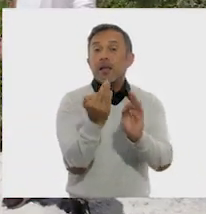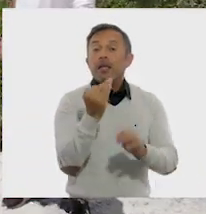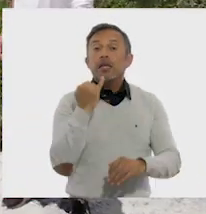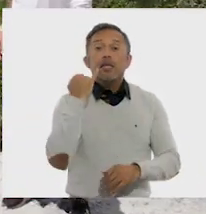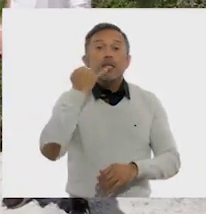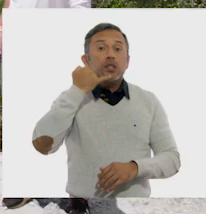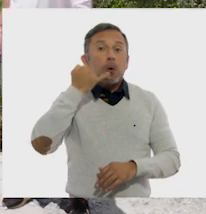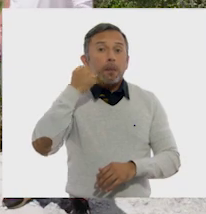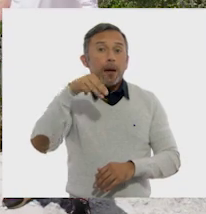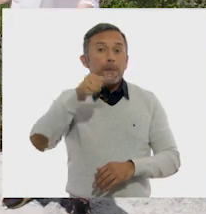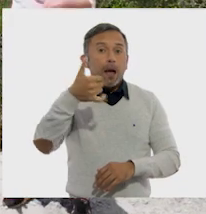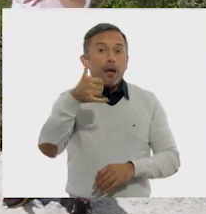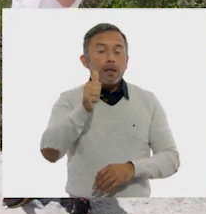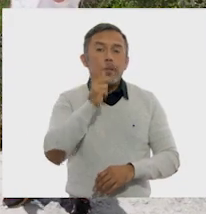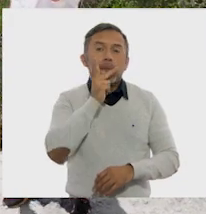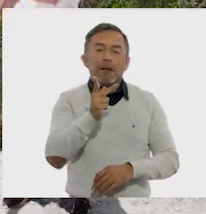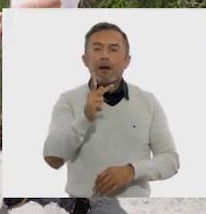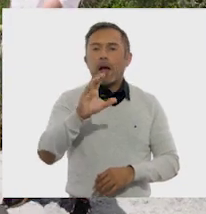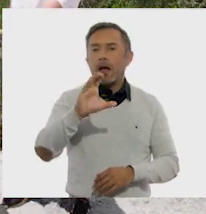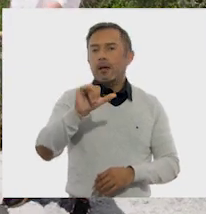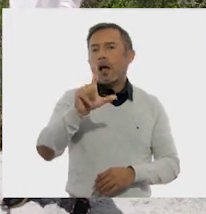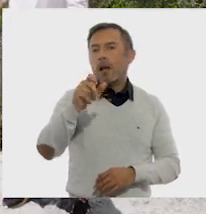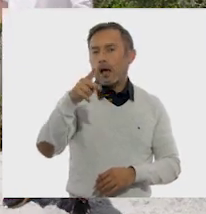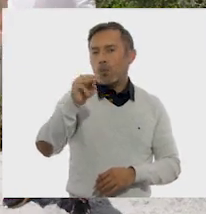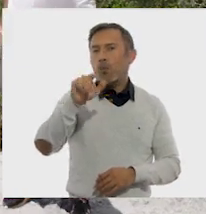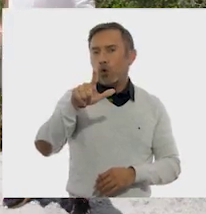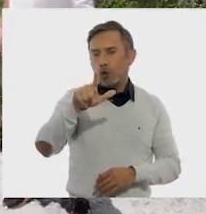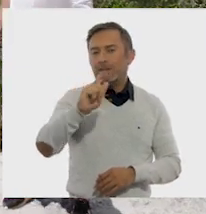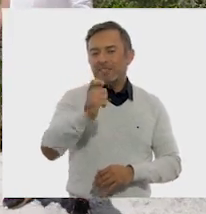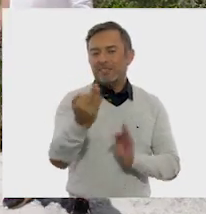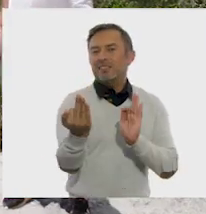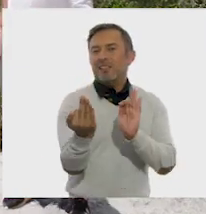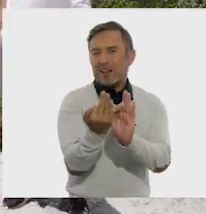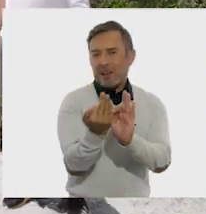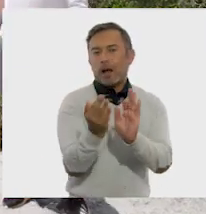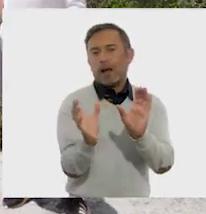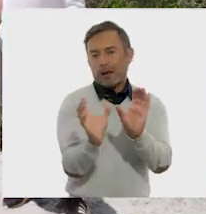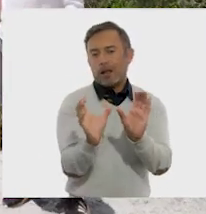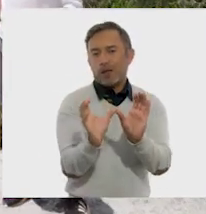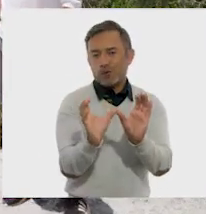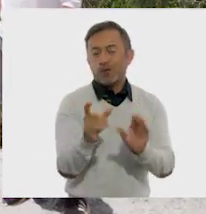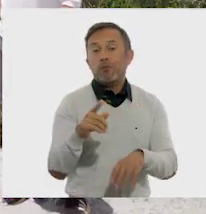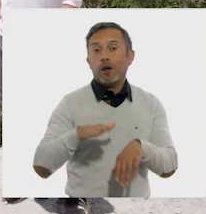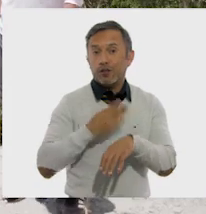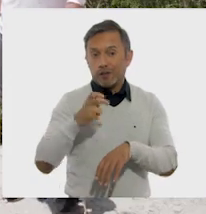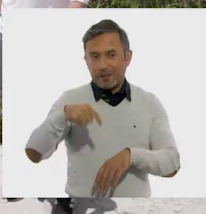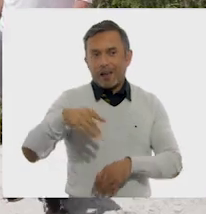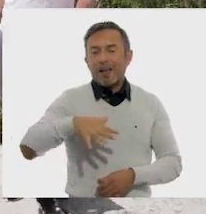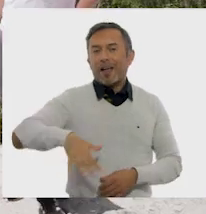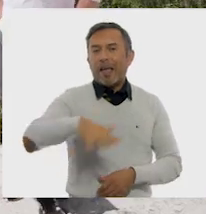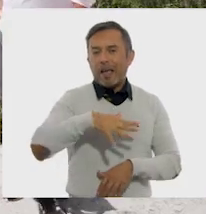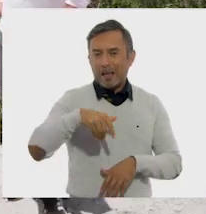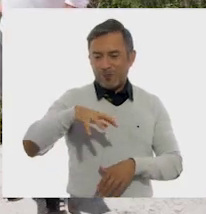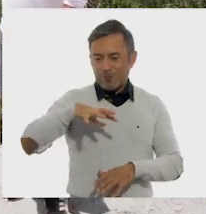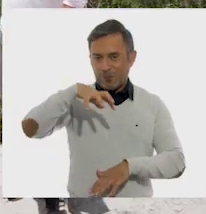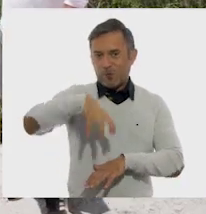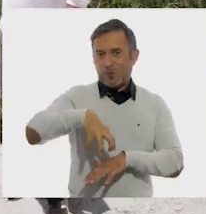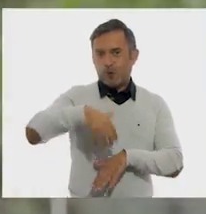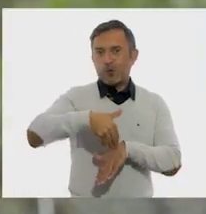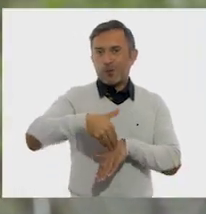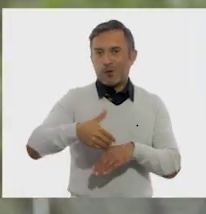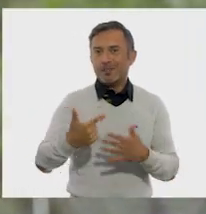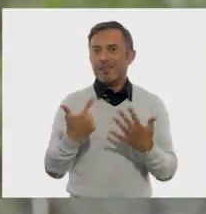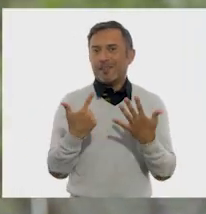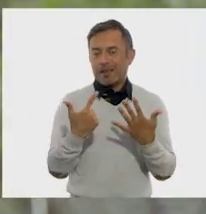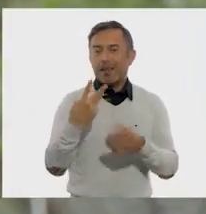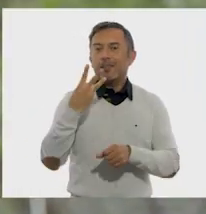Calakmul. Calakmul. ¿Y esta? ¿En cuál estamos? Aquí donde estamos es la estructura número 7. Okay. Es la tercera más alta del sitio.